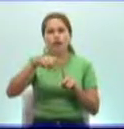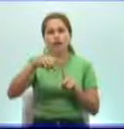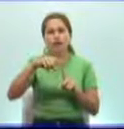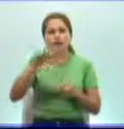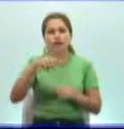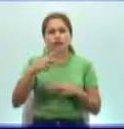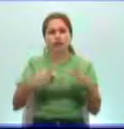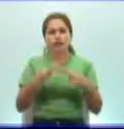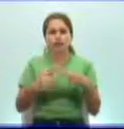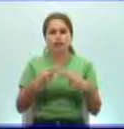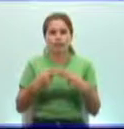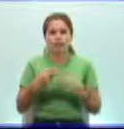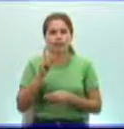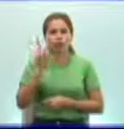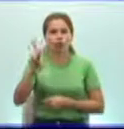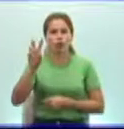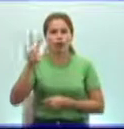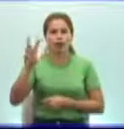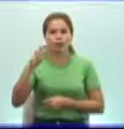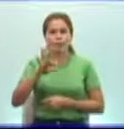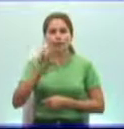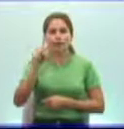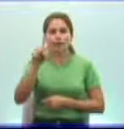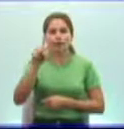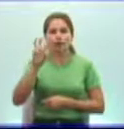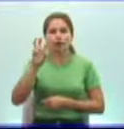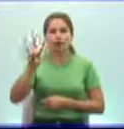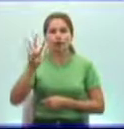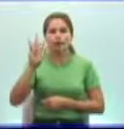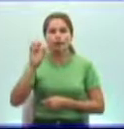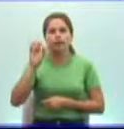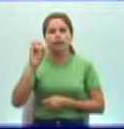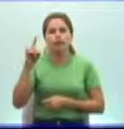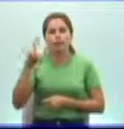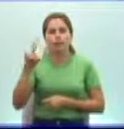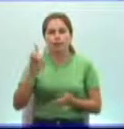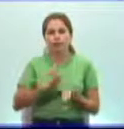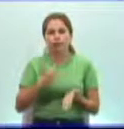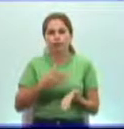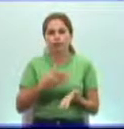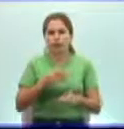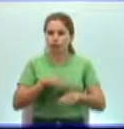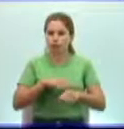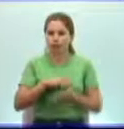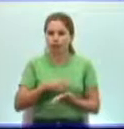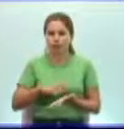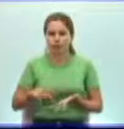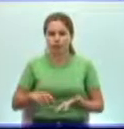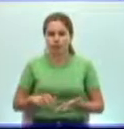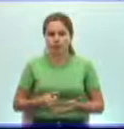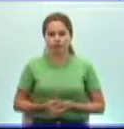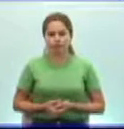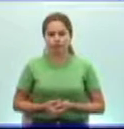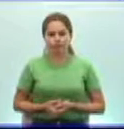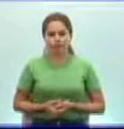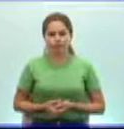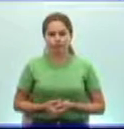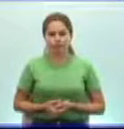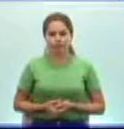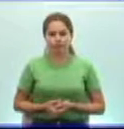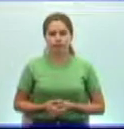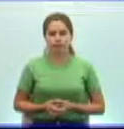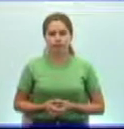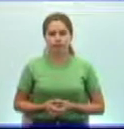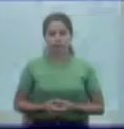realizar las tareas 2 y 3 de la página 149 del libro de texto. Les doy un tiempo para que tomen nota.